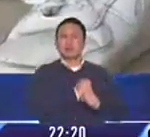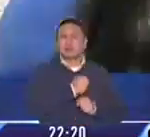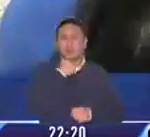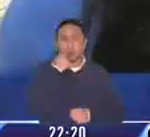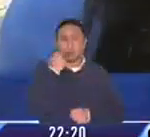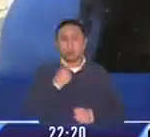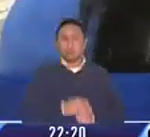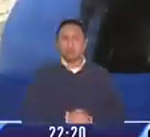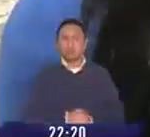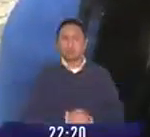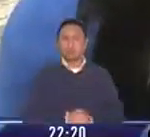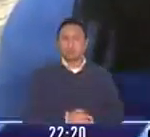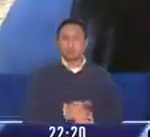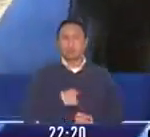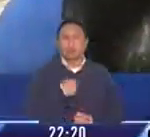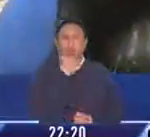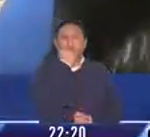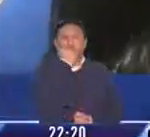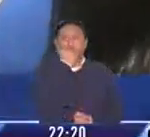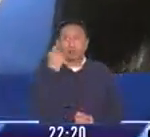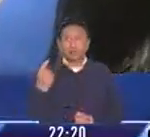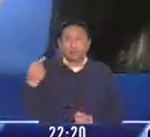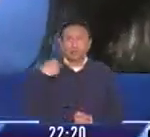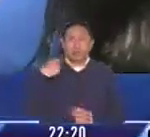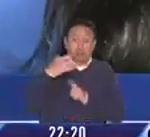edad. No te he comprado nada porque él me amenazó